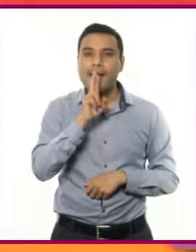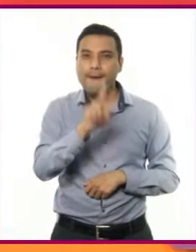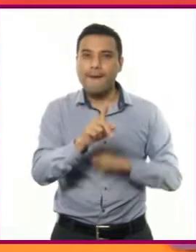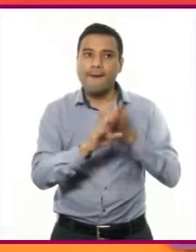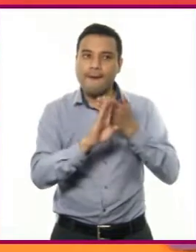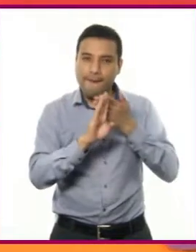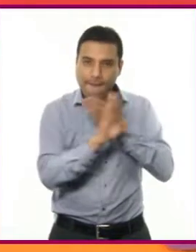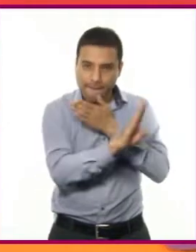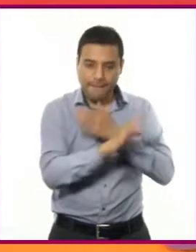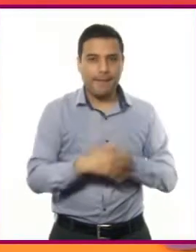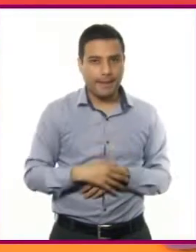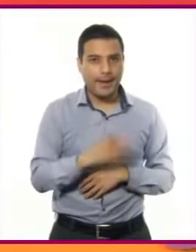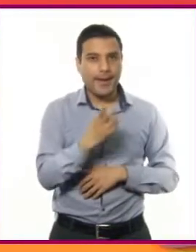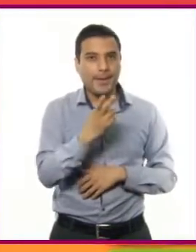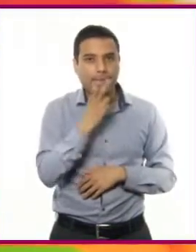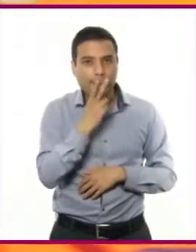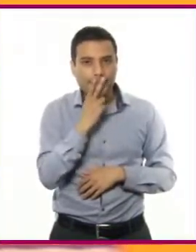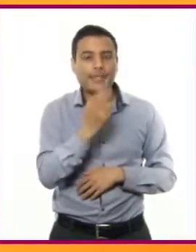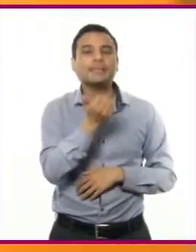beber y fumar.